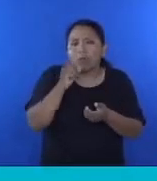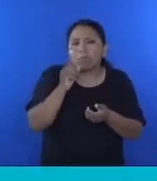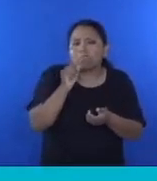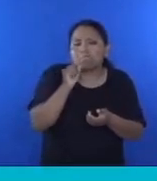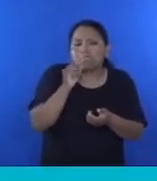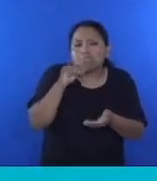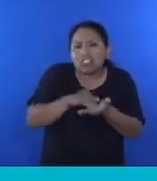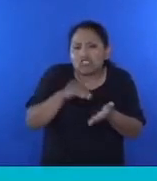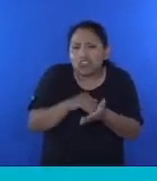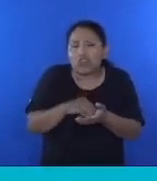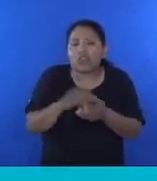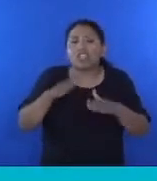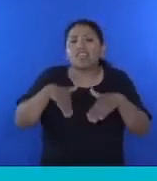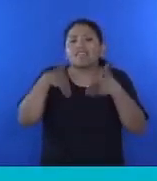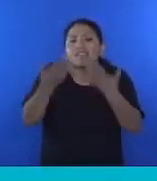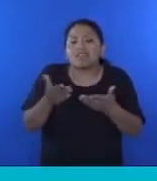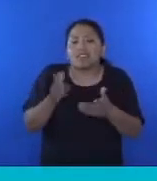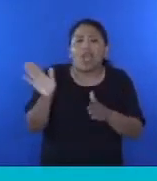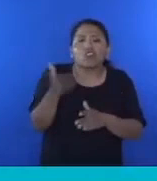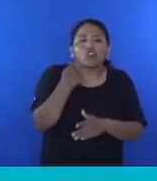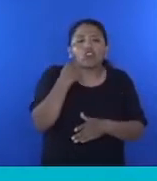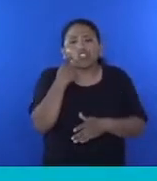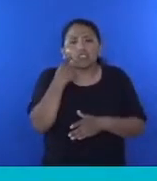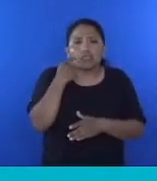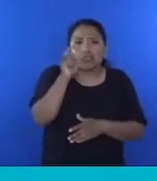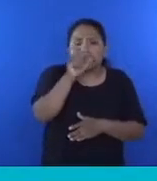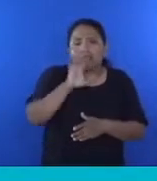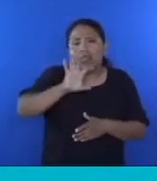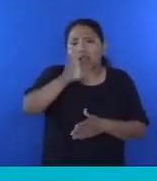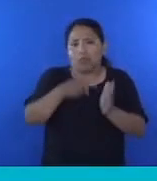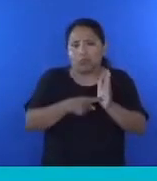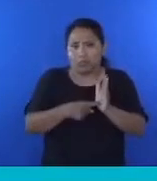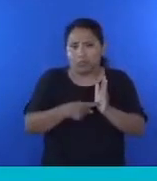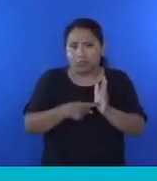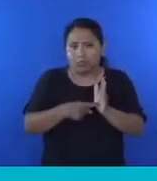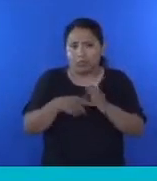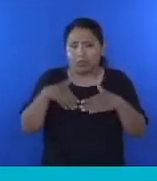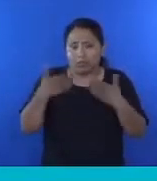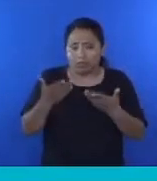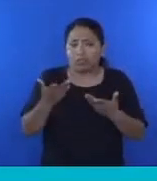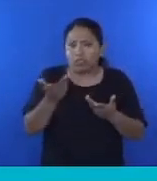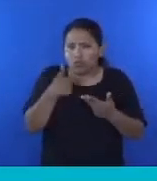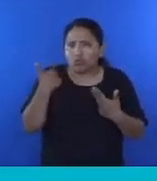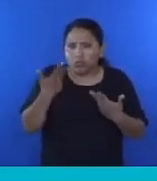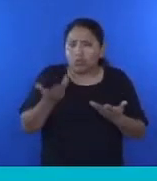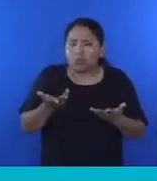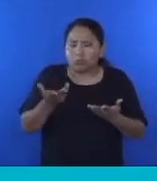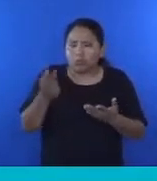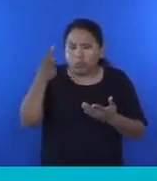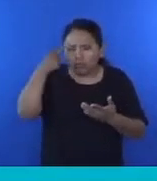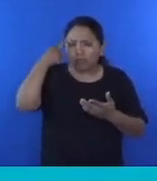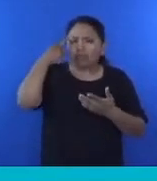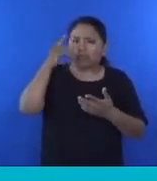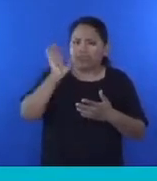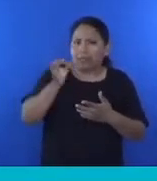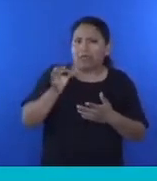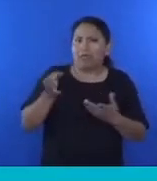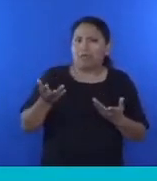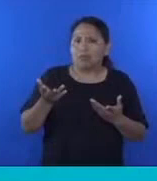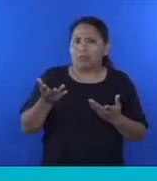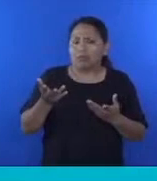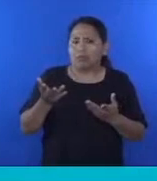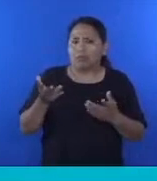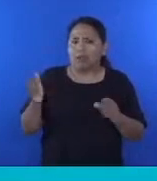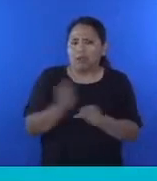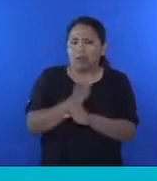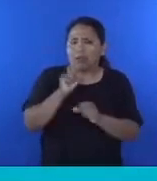beneficia a todos los intendentes de la provincia de Buenos Aires. Y también lo tuvimos en miras al momento de sancionar esa